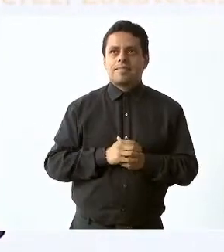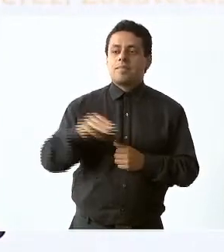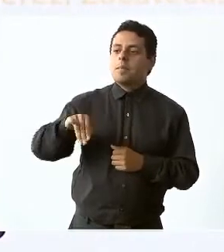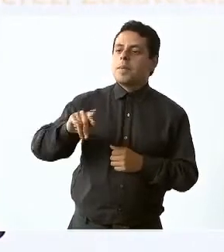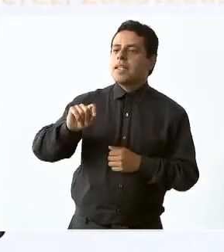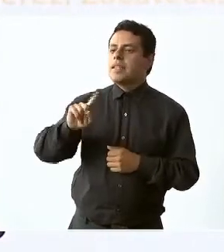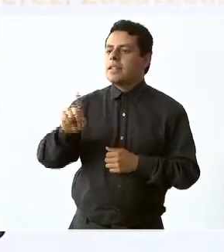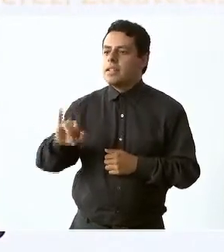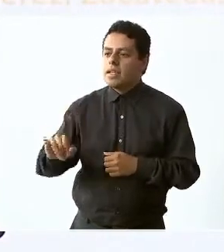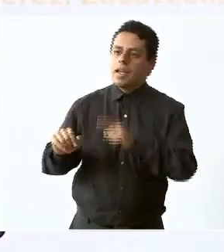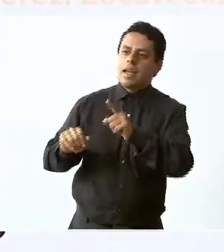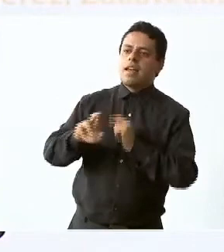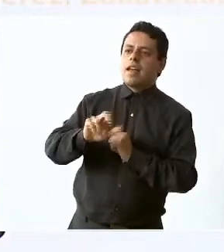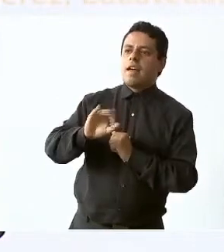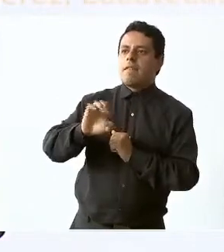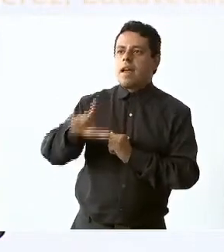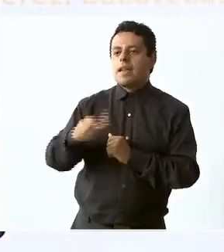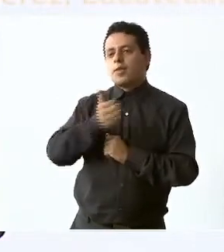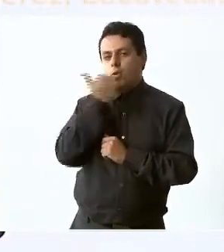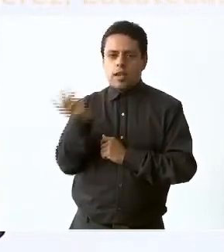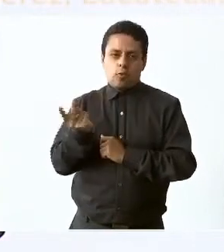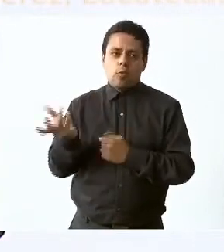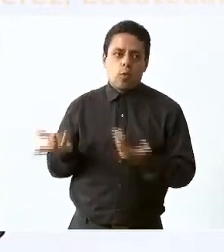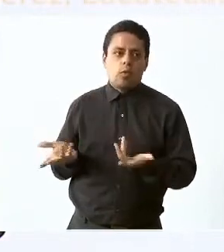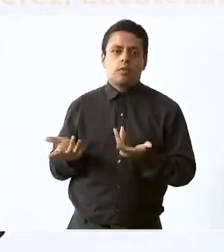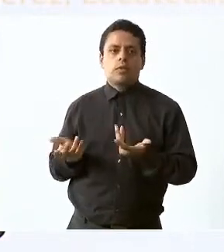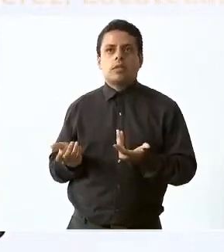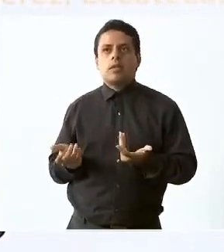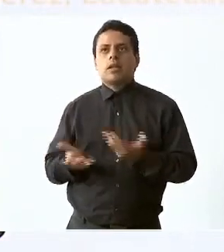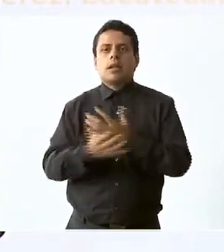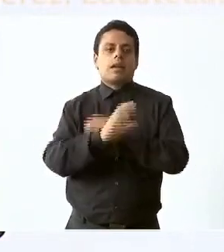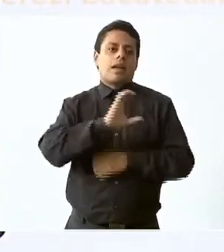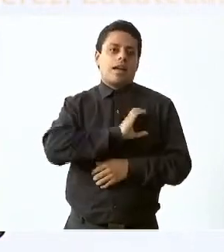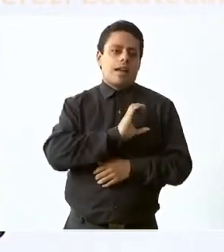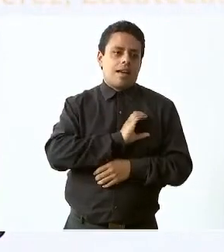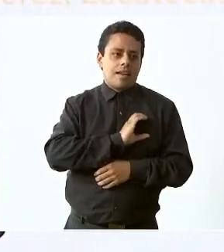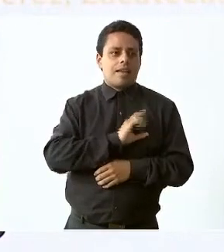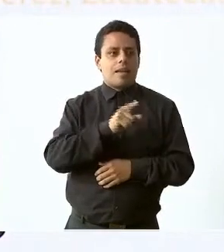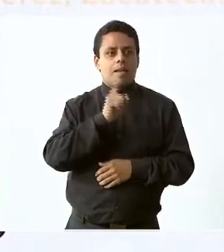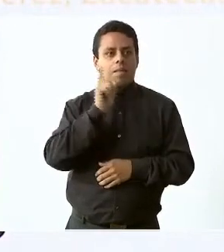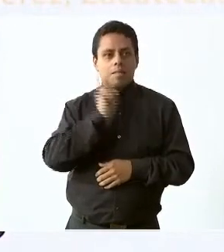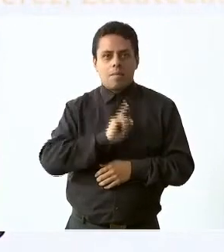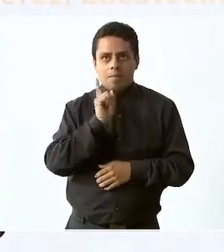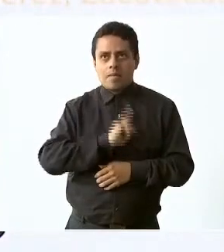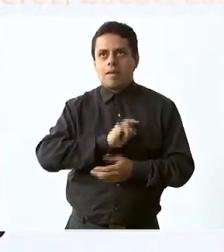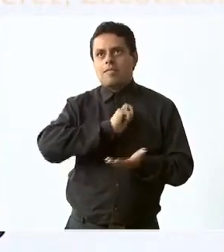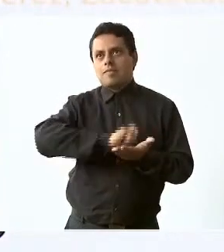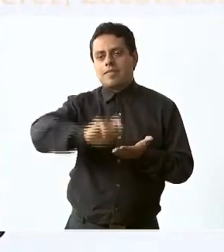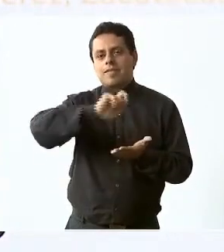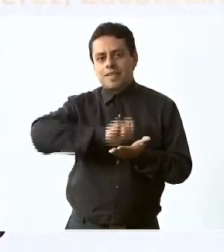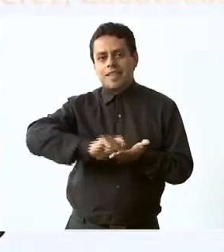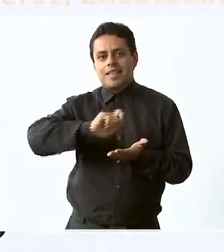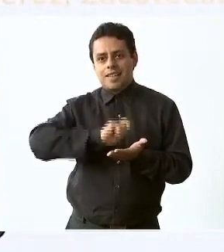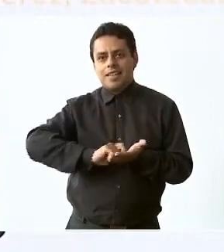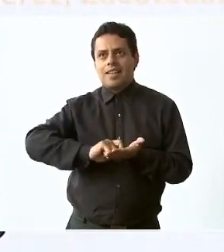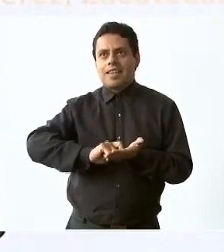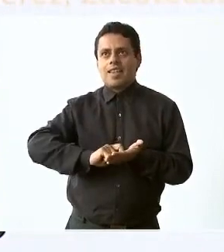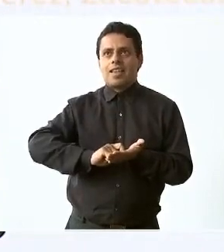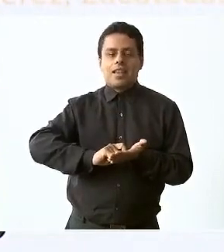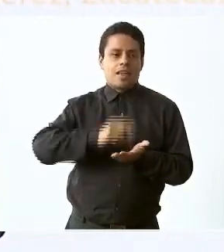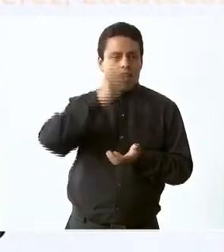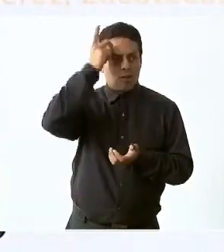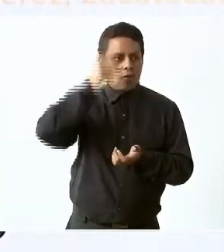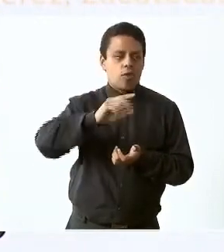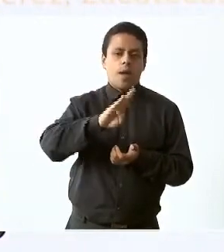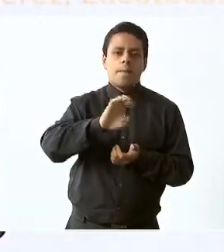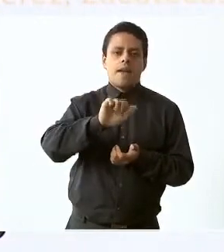y a Rafael, a la querida poeta también, la doctora Beatriz